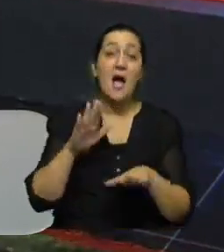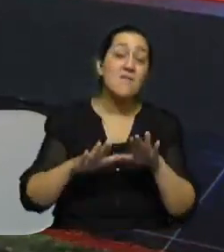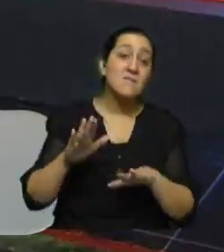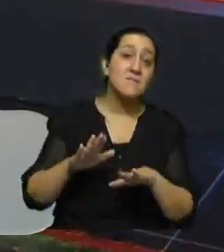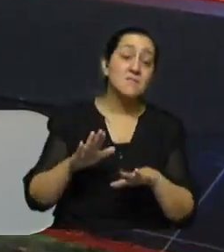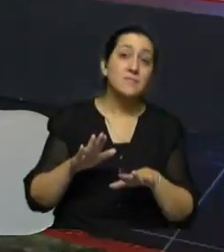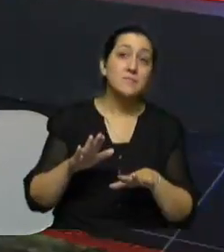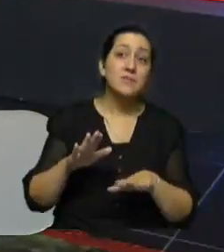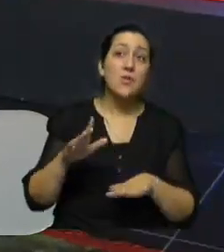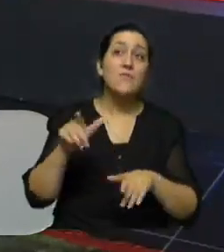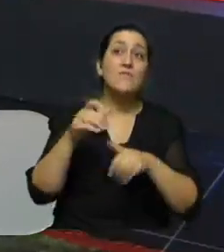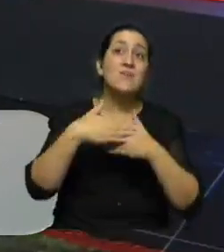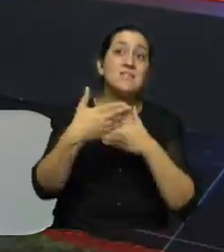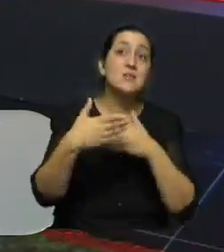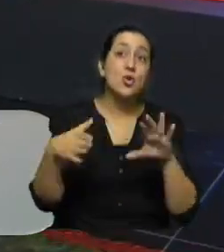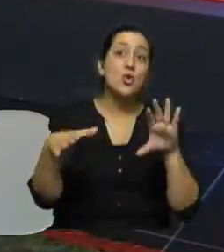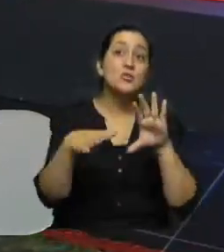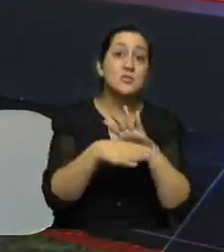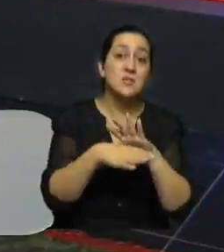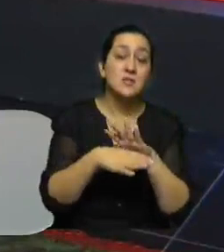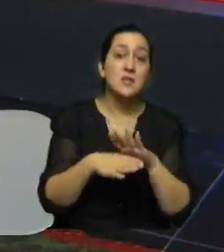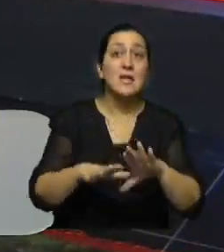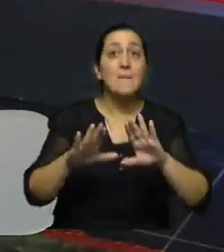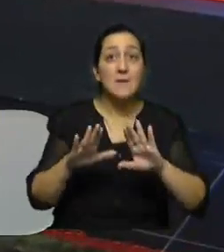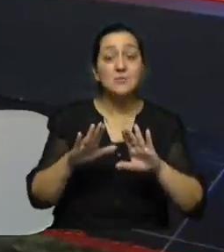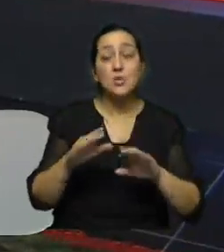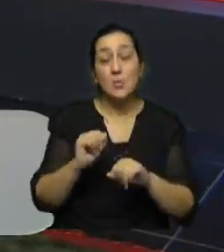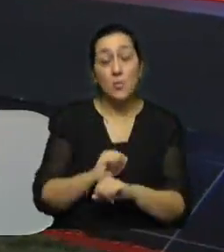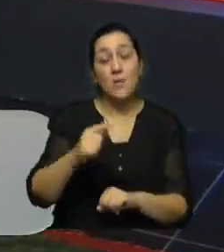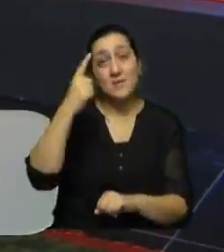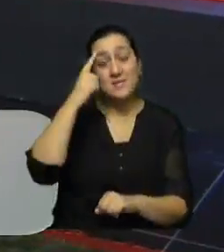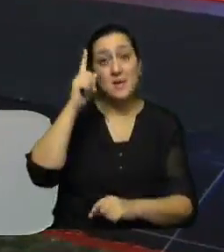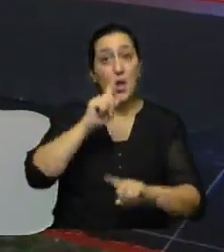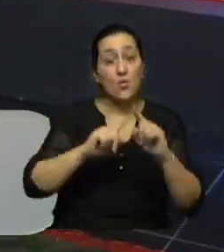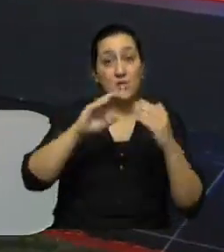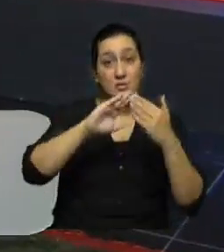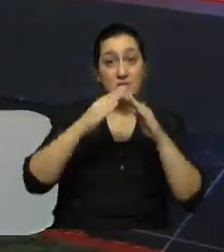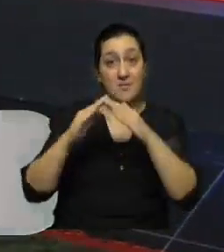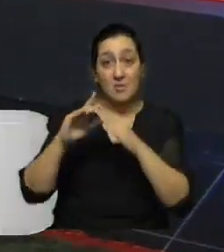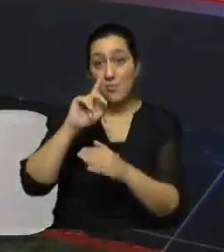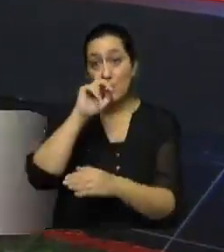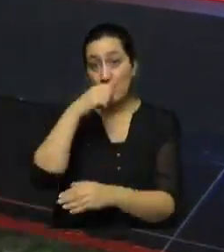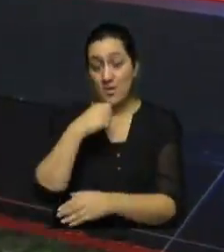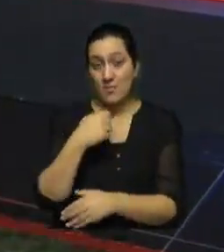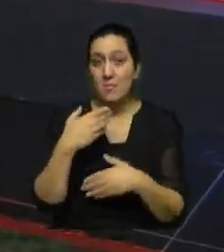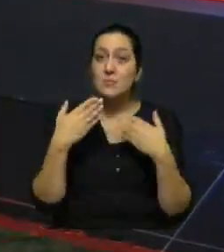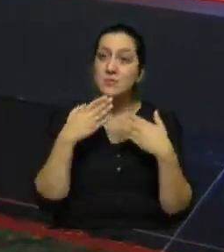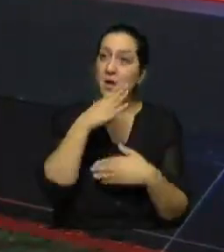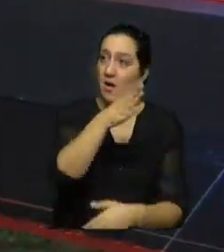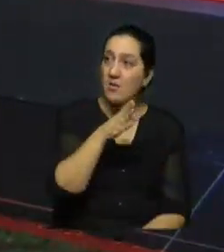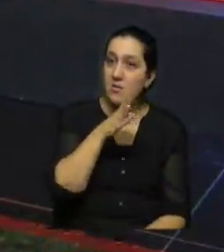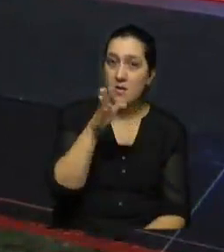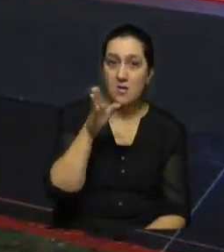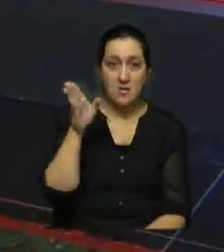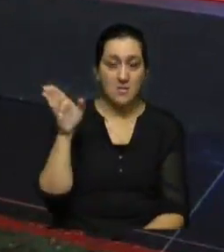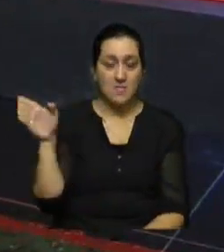piensan en Plaza Colón, también, por ejemplo, lo que pueden pensar en alguno de los asentamientos aquí de Montevideo, así que vamos a encomendarnos a esta